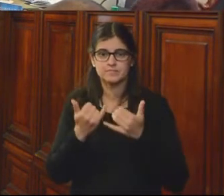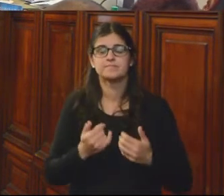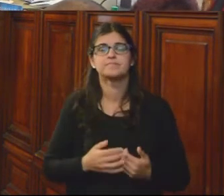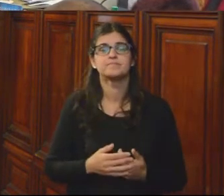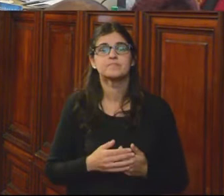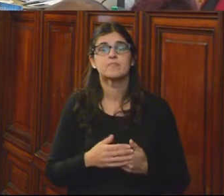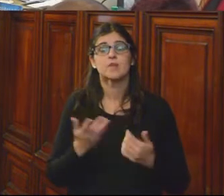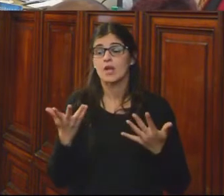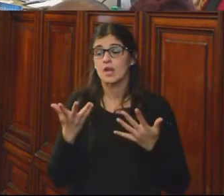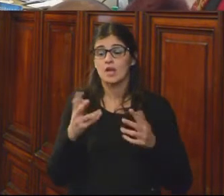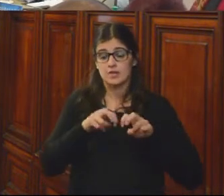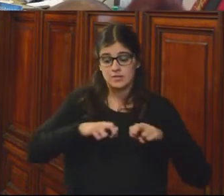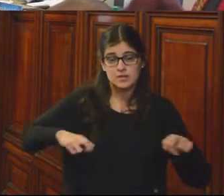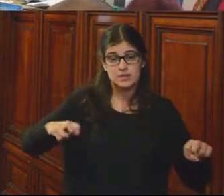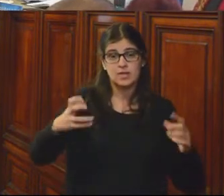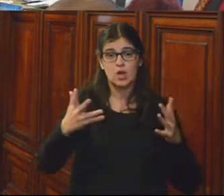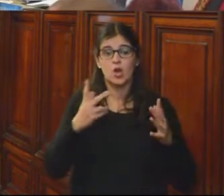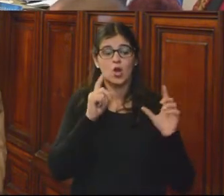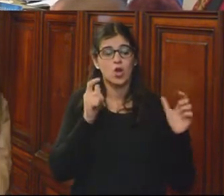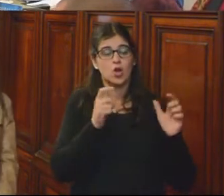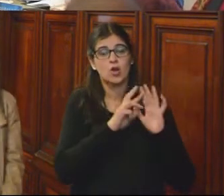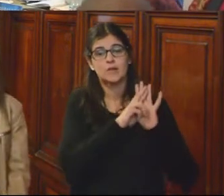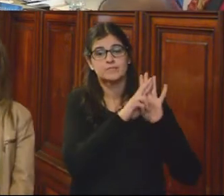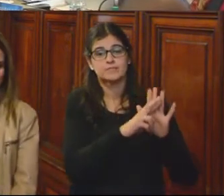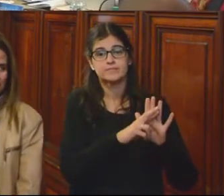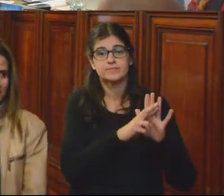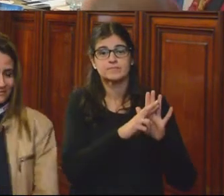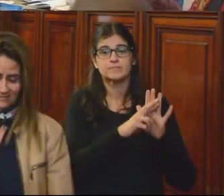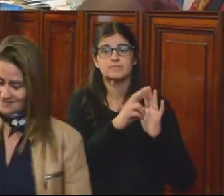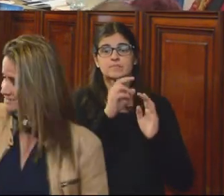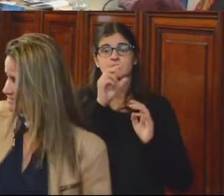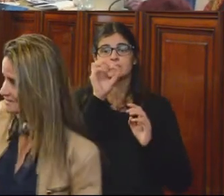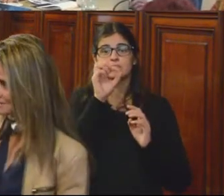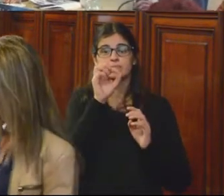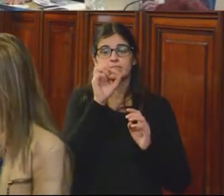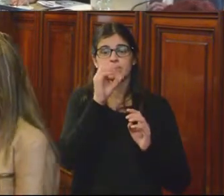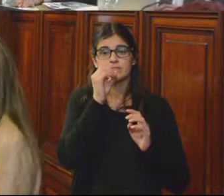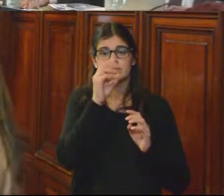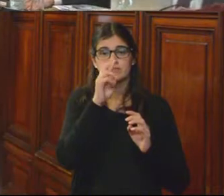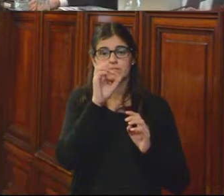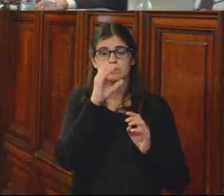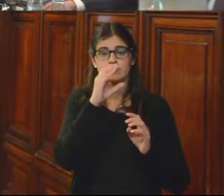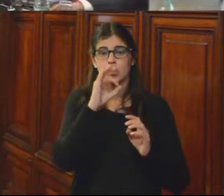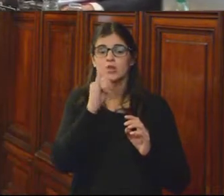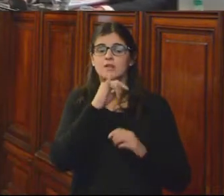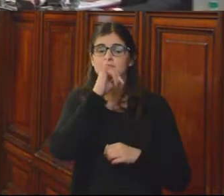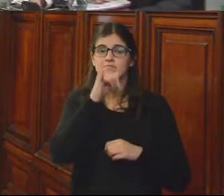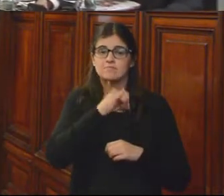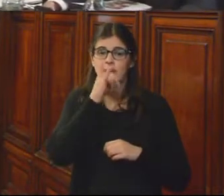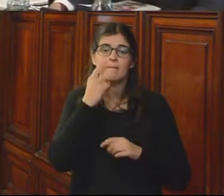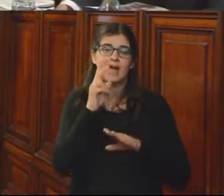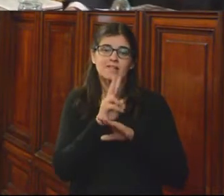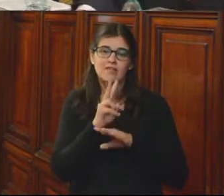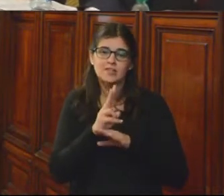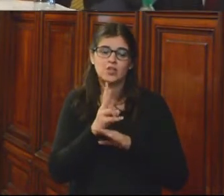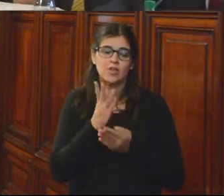Me acompañan en la mesa el comisionado Jesús Orozco, que es relator para Defensores de